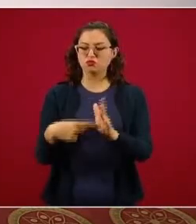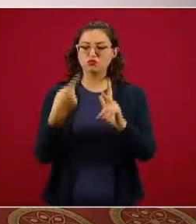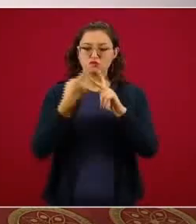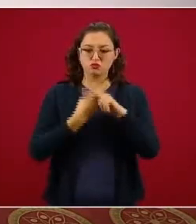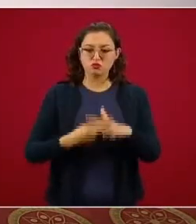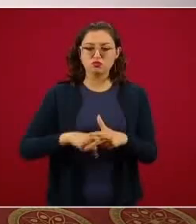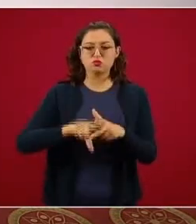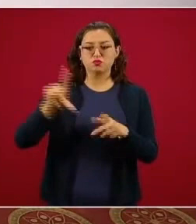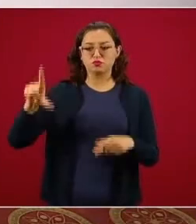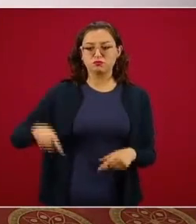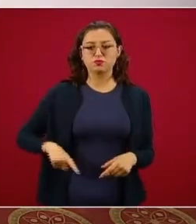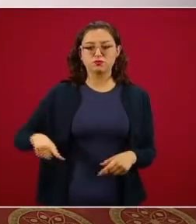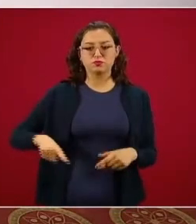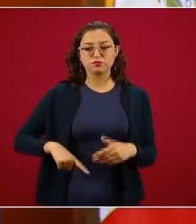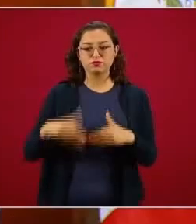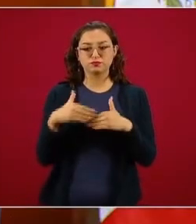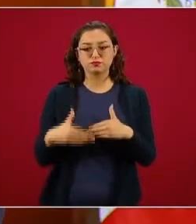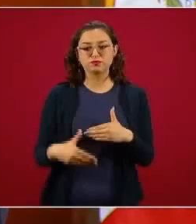gobierno.